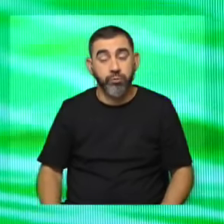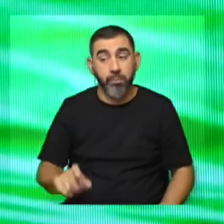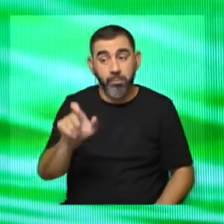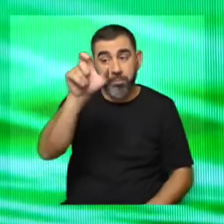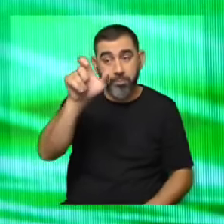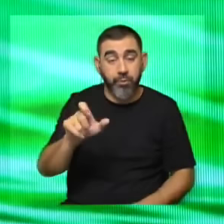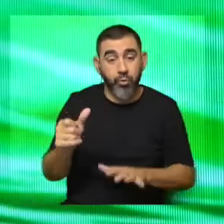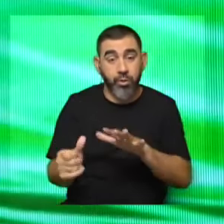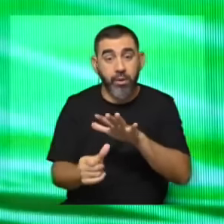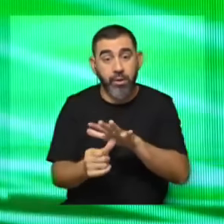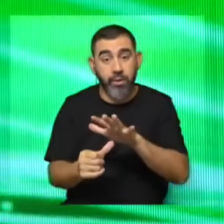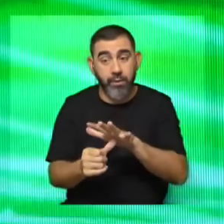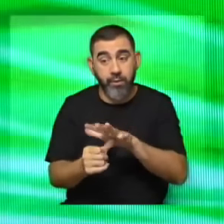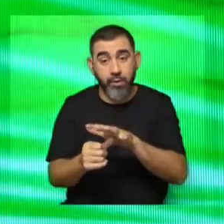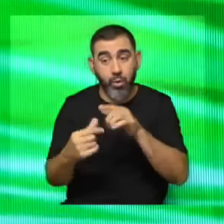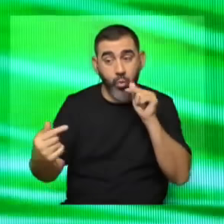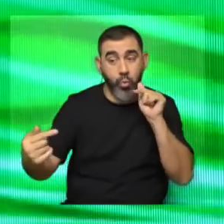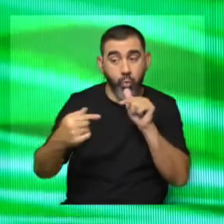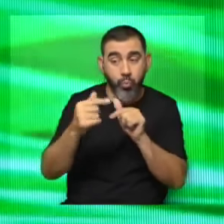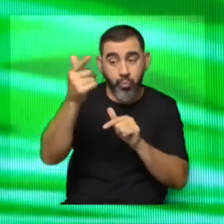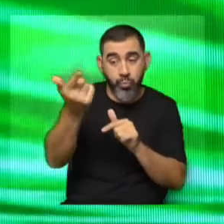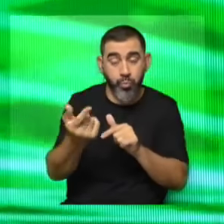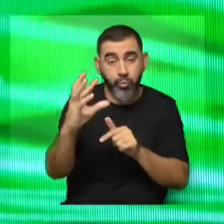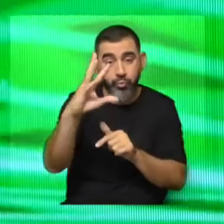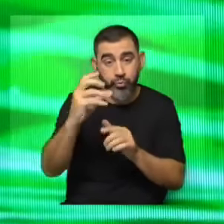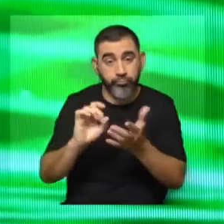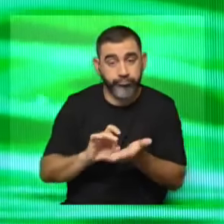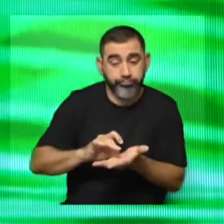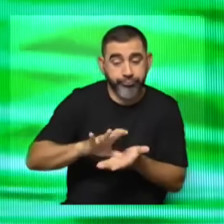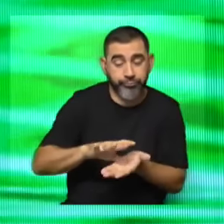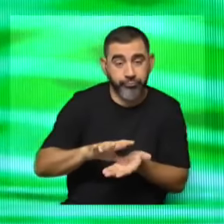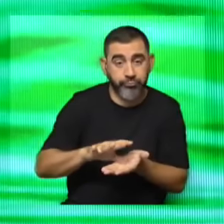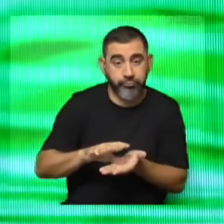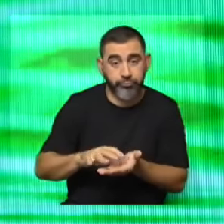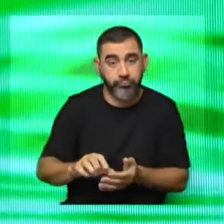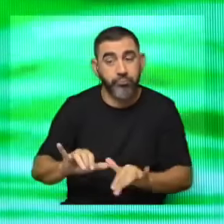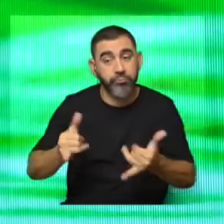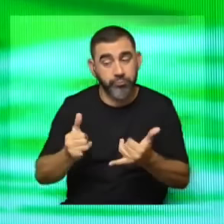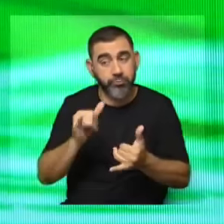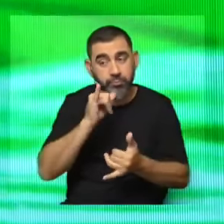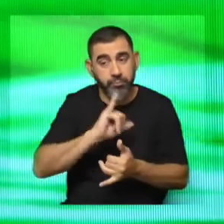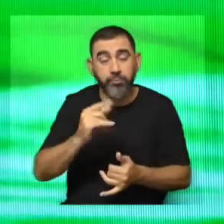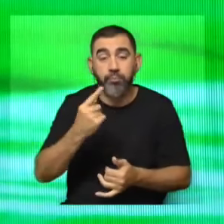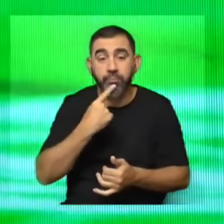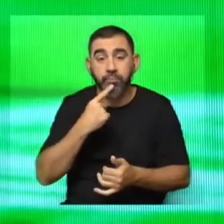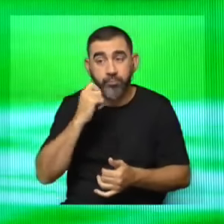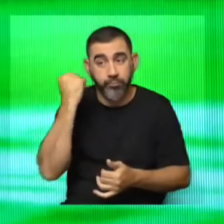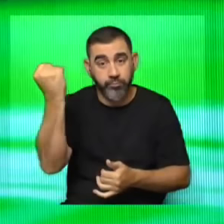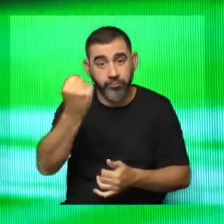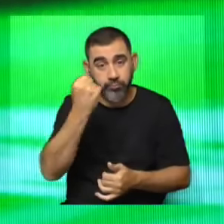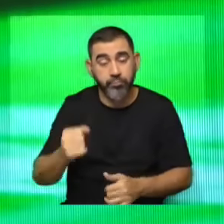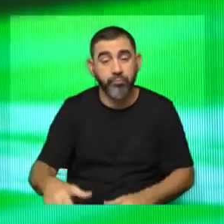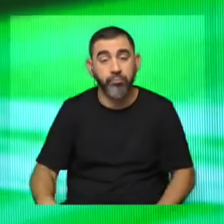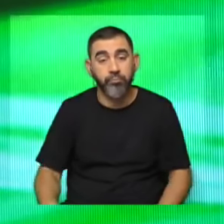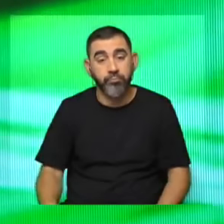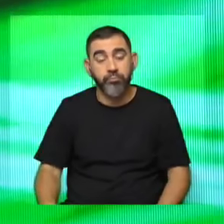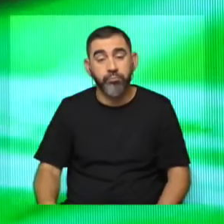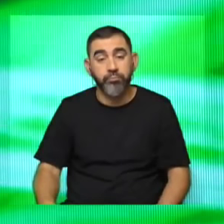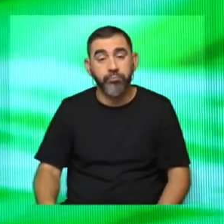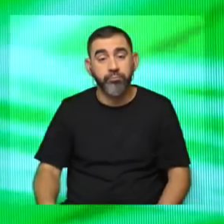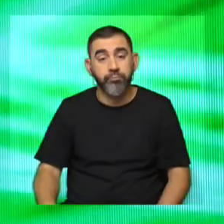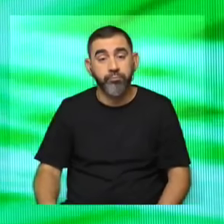que lideraba lidera la oposición dentro del casmo fue chada O sea que eso ya es un mensaje político importante